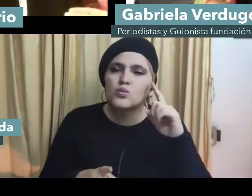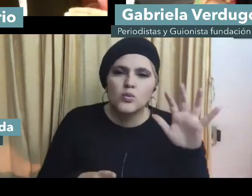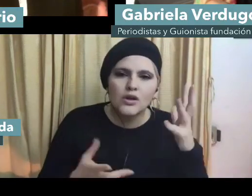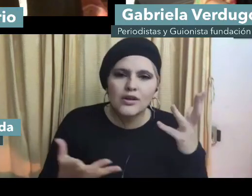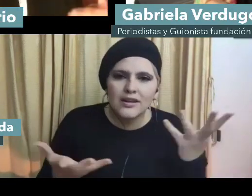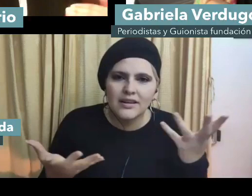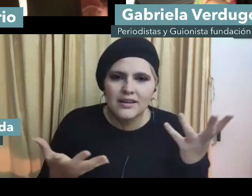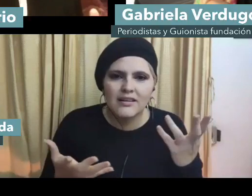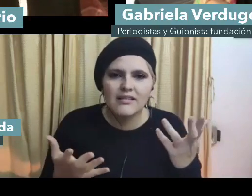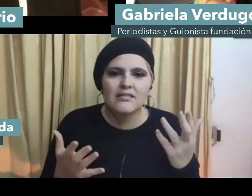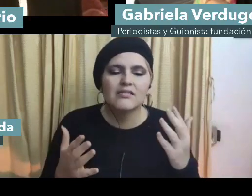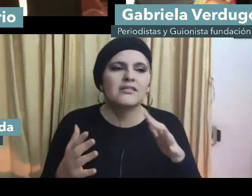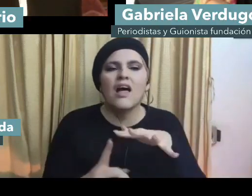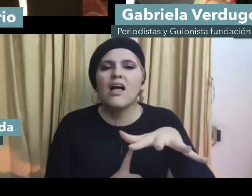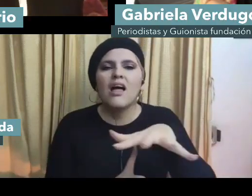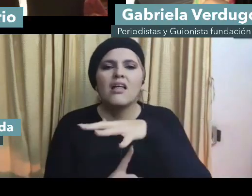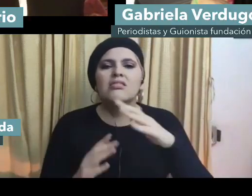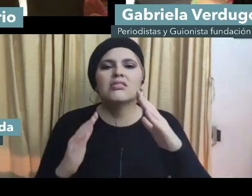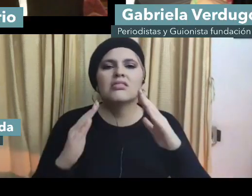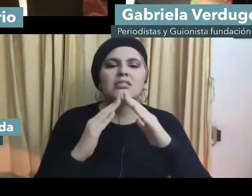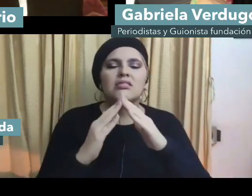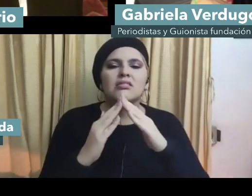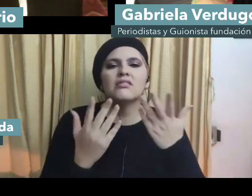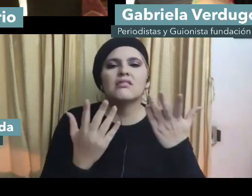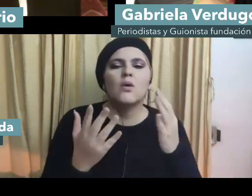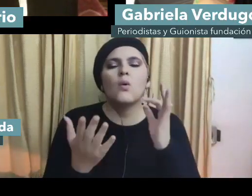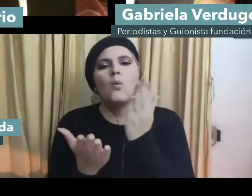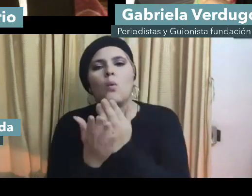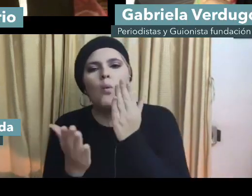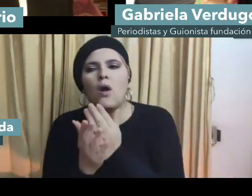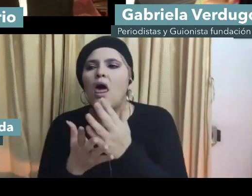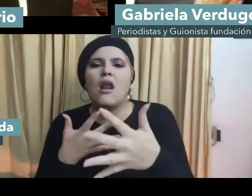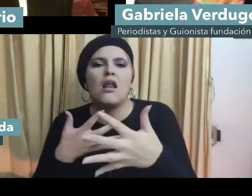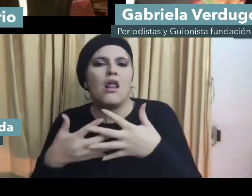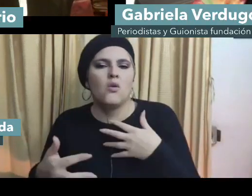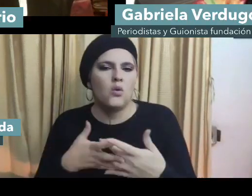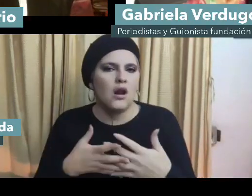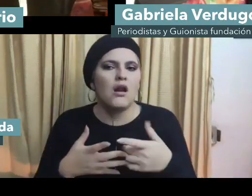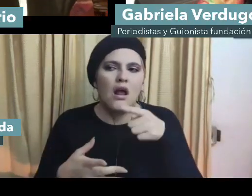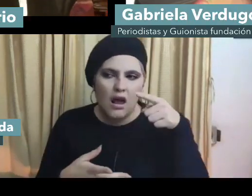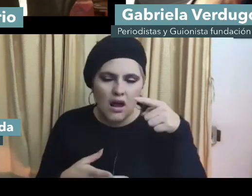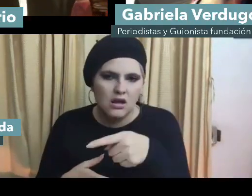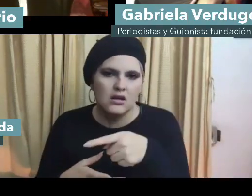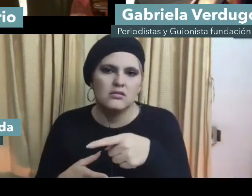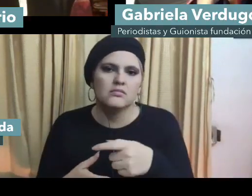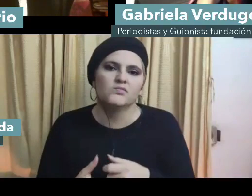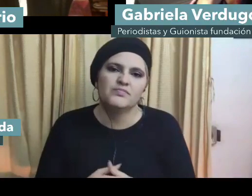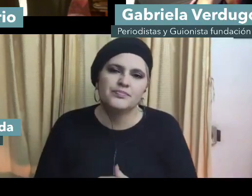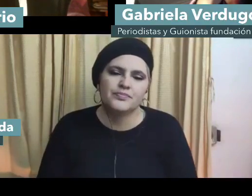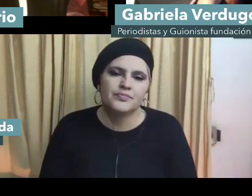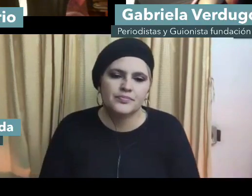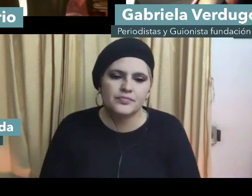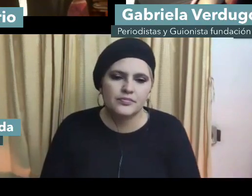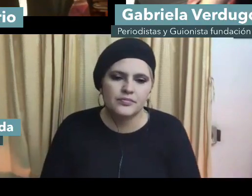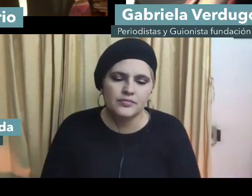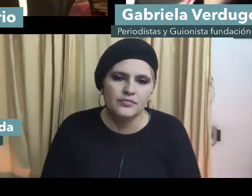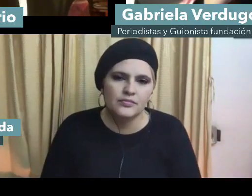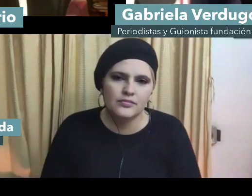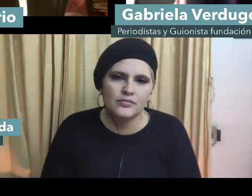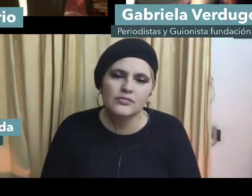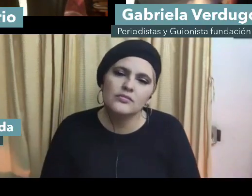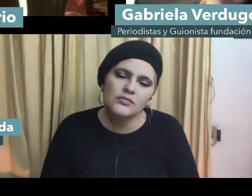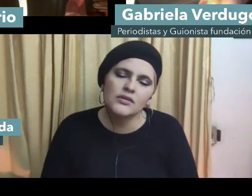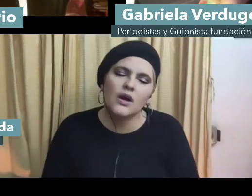en su ambiente natural, que es su escuela. Claro que sí. Y además que esa parte que mencionabas tú de ir